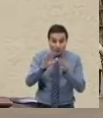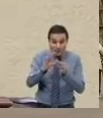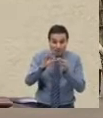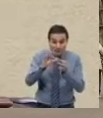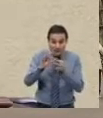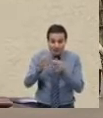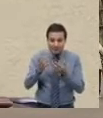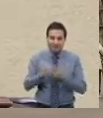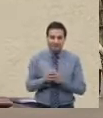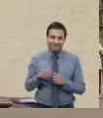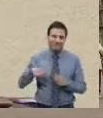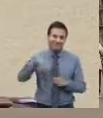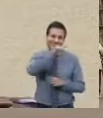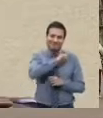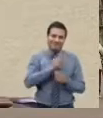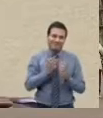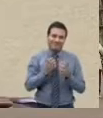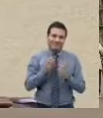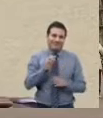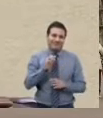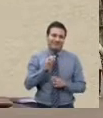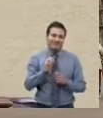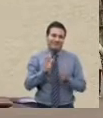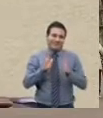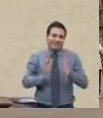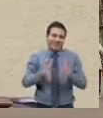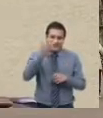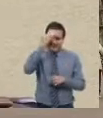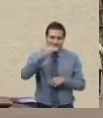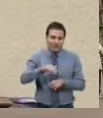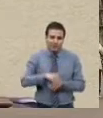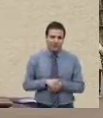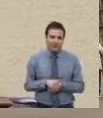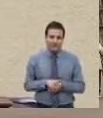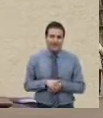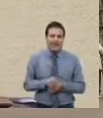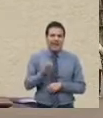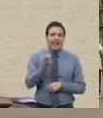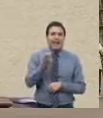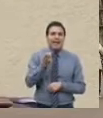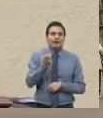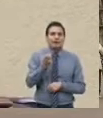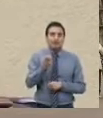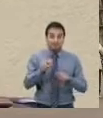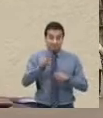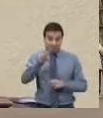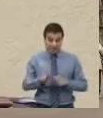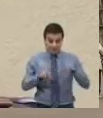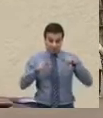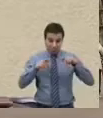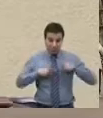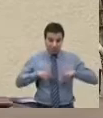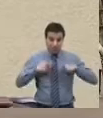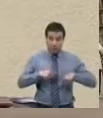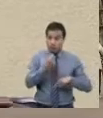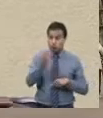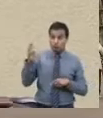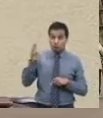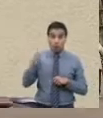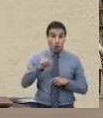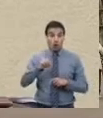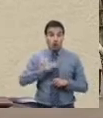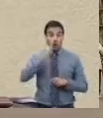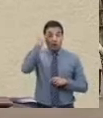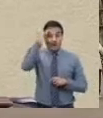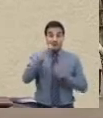hoy sabemos, gracias a las investigaciones del INE, que esto ocurrió no en virtud de una presunta autonomía, sino más bien instruidos por un